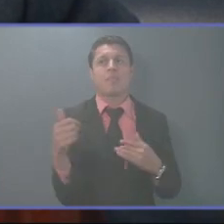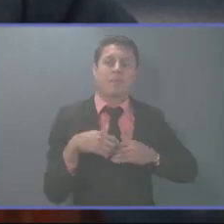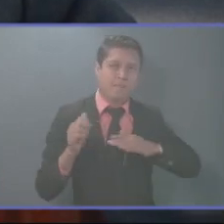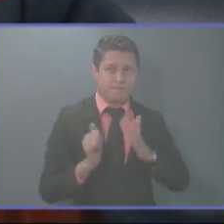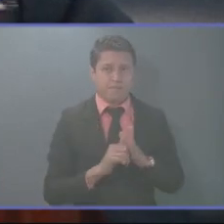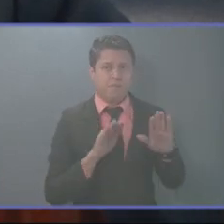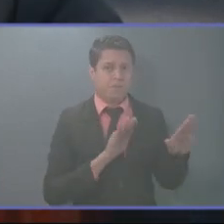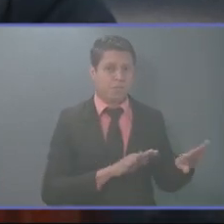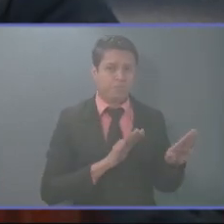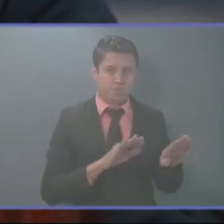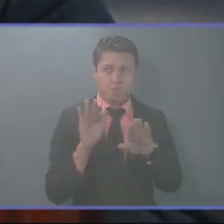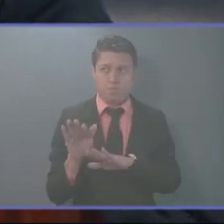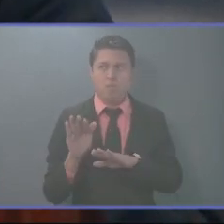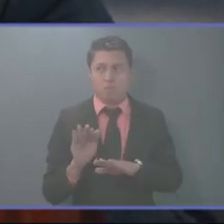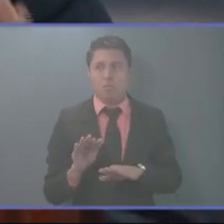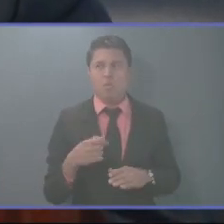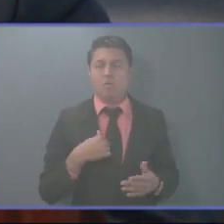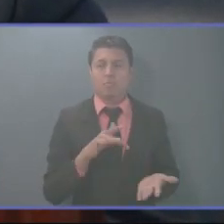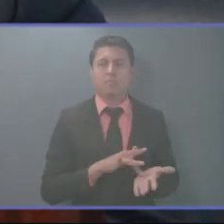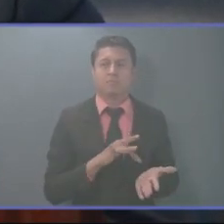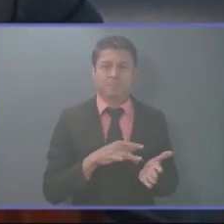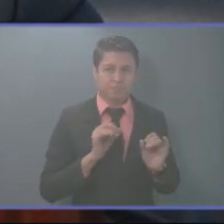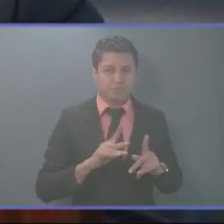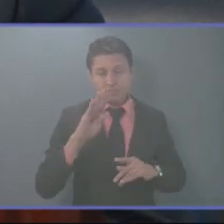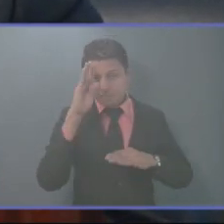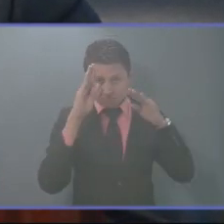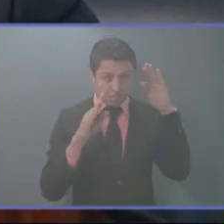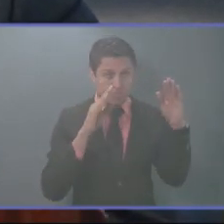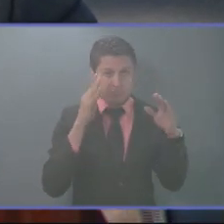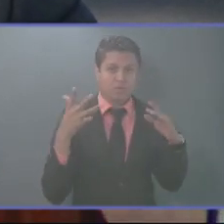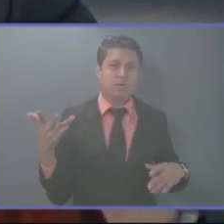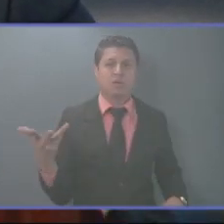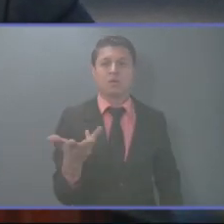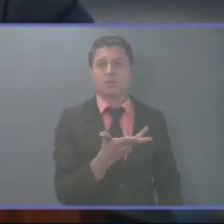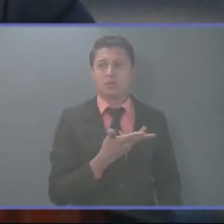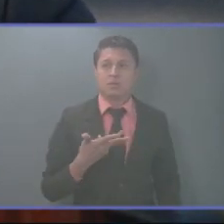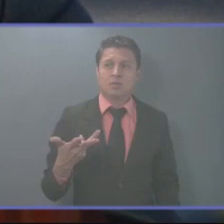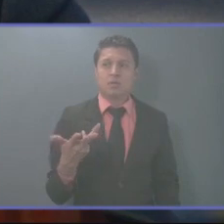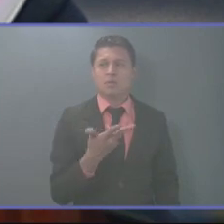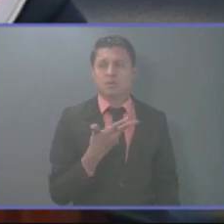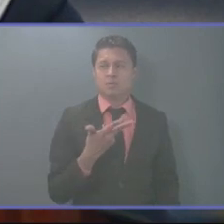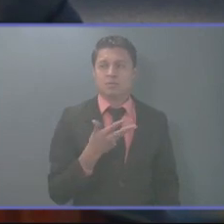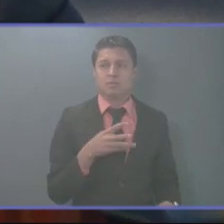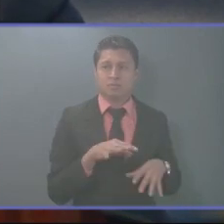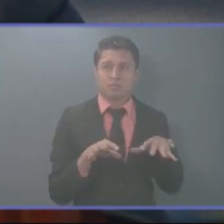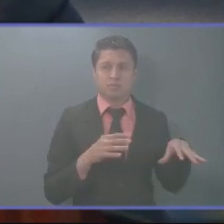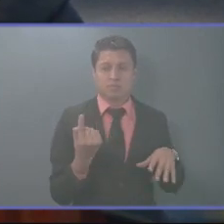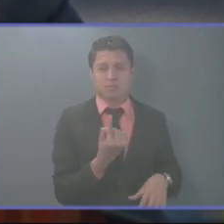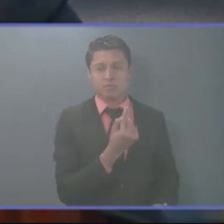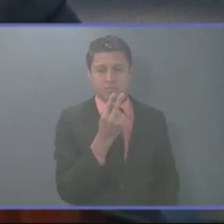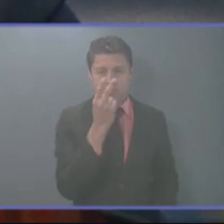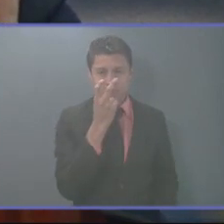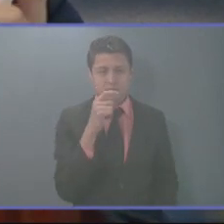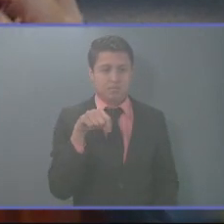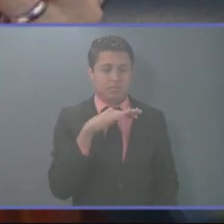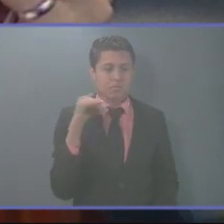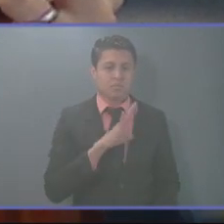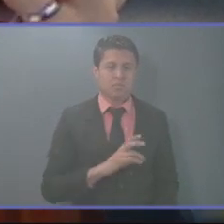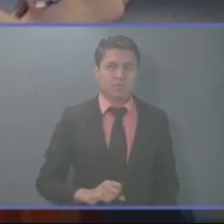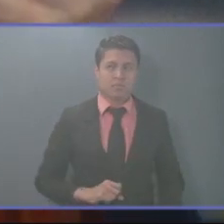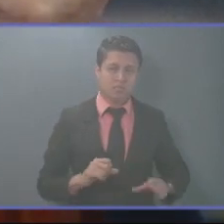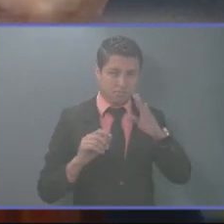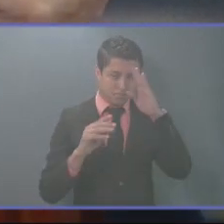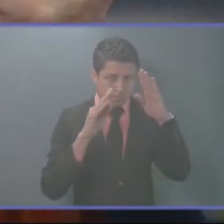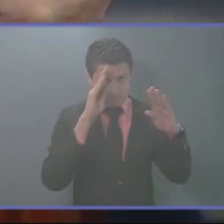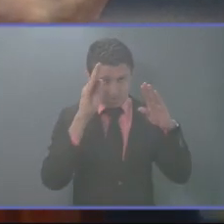muchas gracias y aprovecho para saludar a toda la comunidad de personas ciegas de nuestro país que